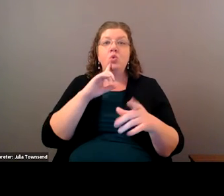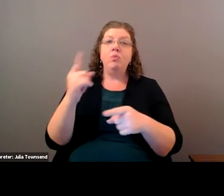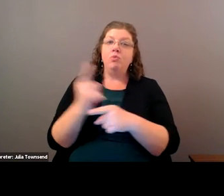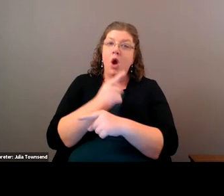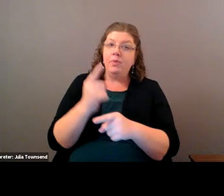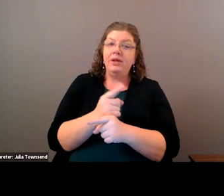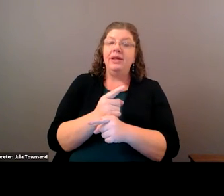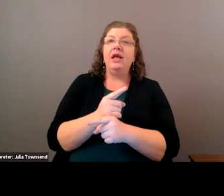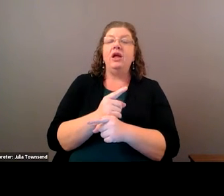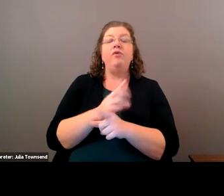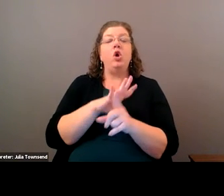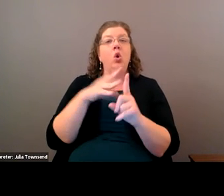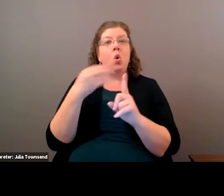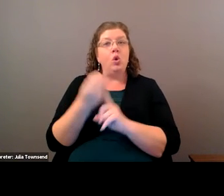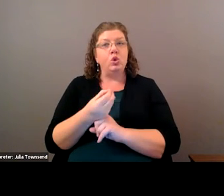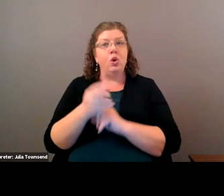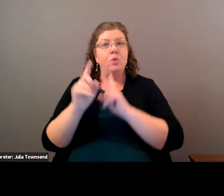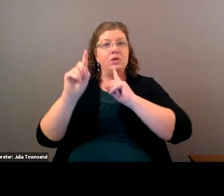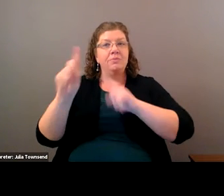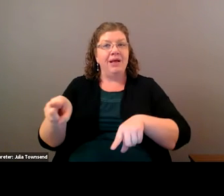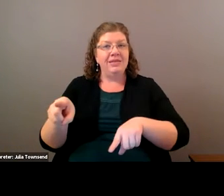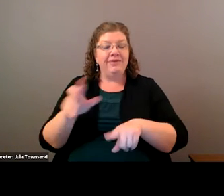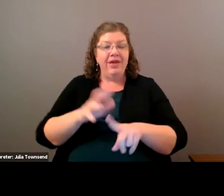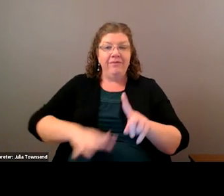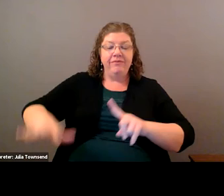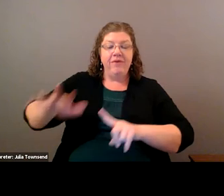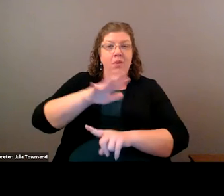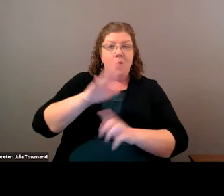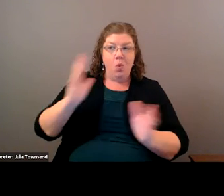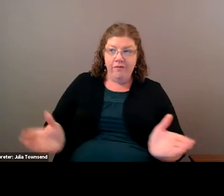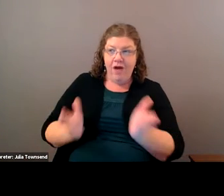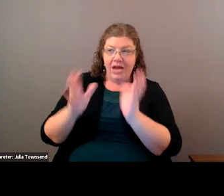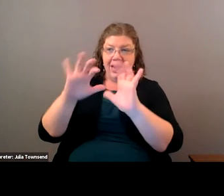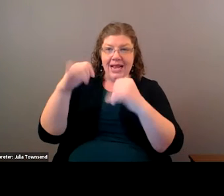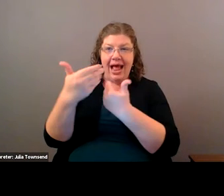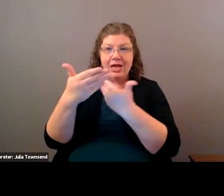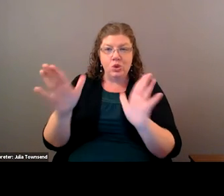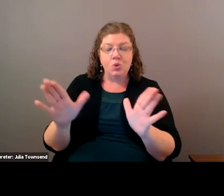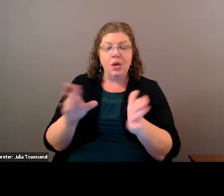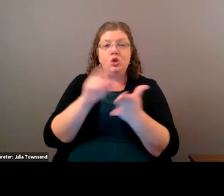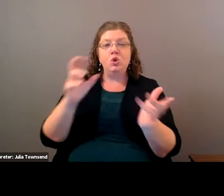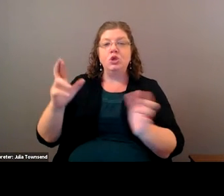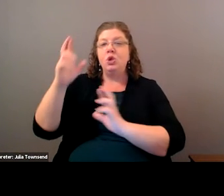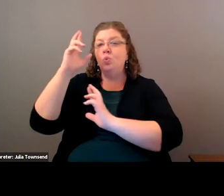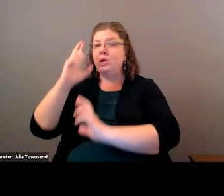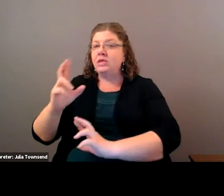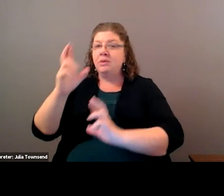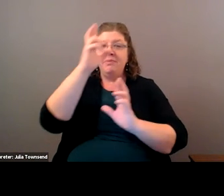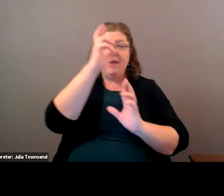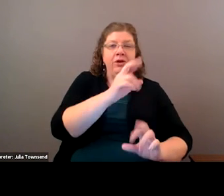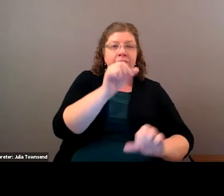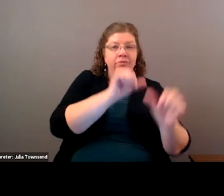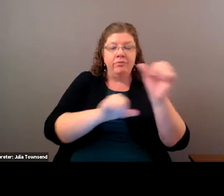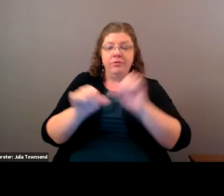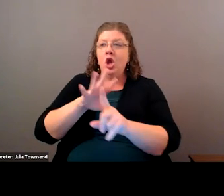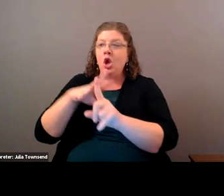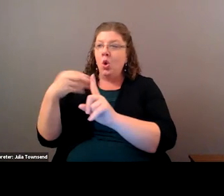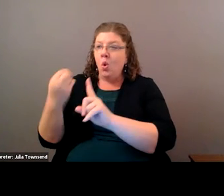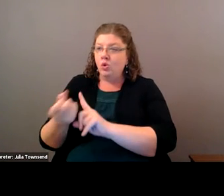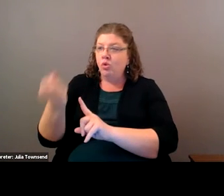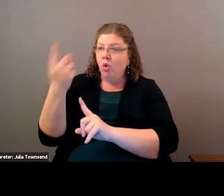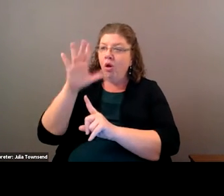un mundo muy diverso. Entonces, si en la escuela les dan ese tipo de aprendizaje, los estudiantes van a ser